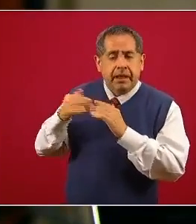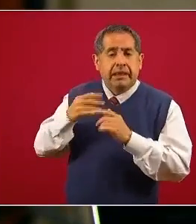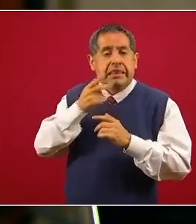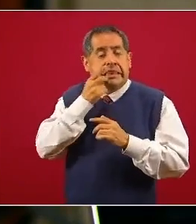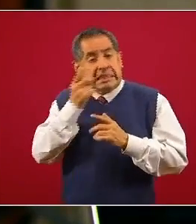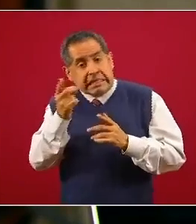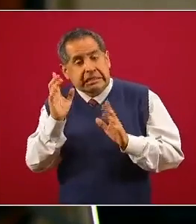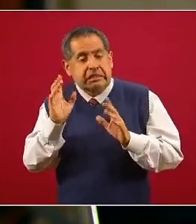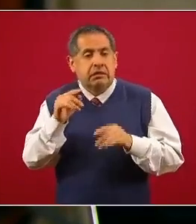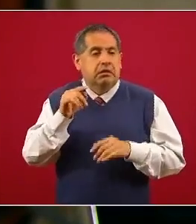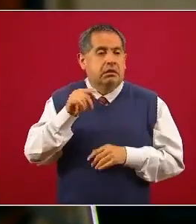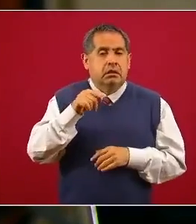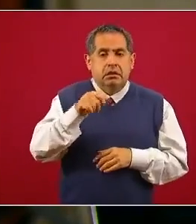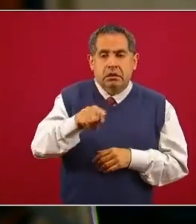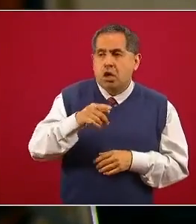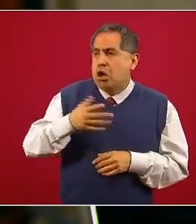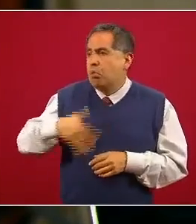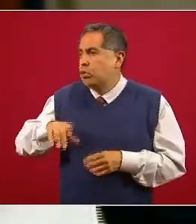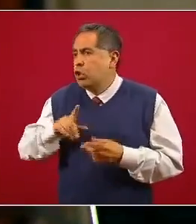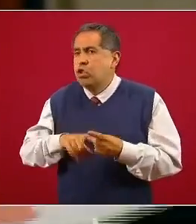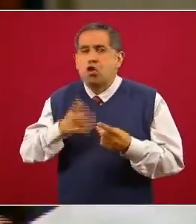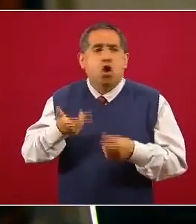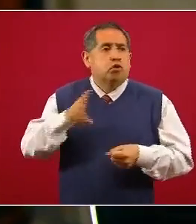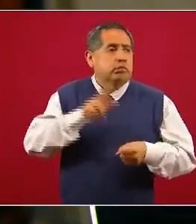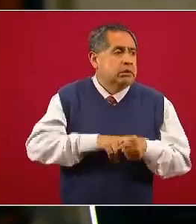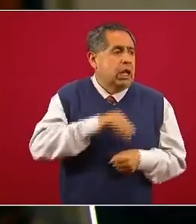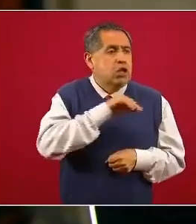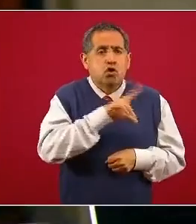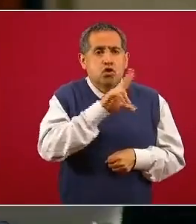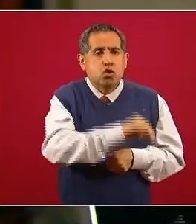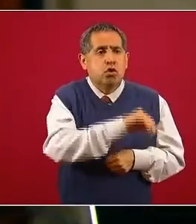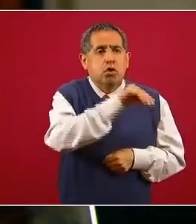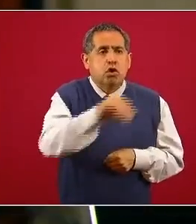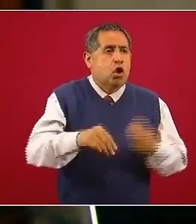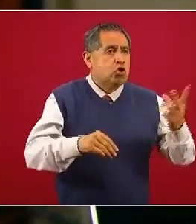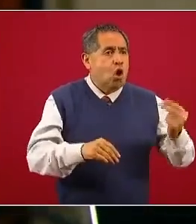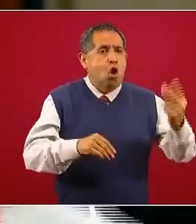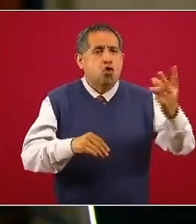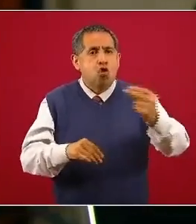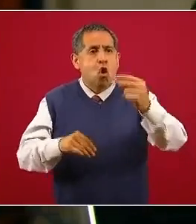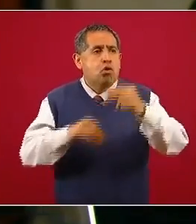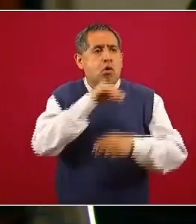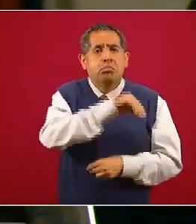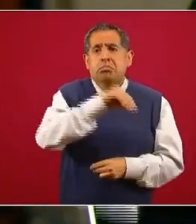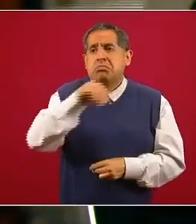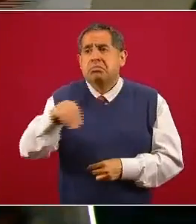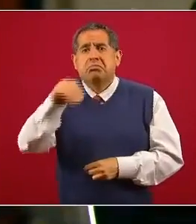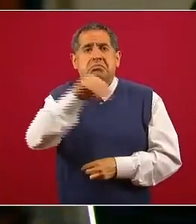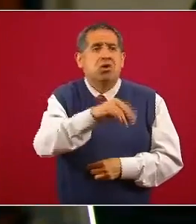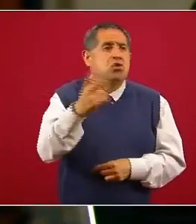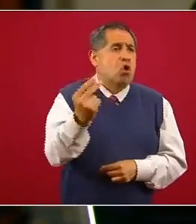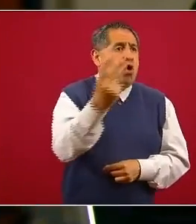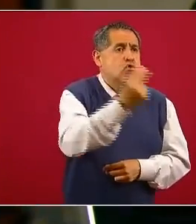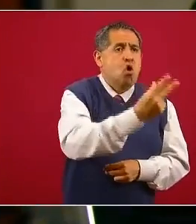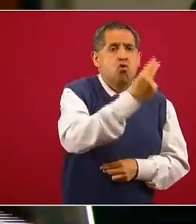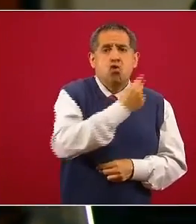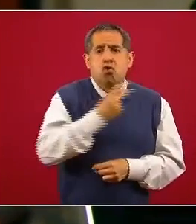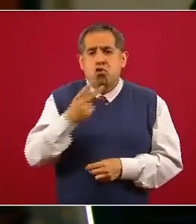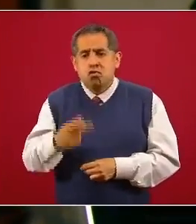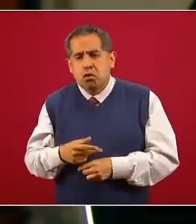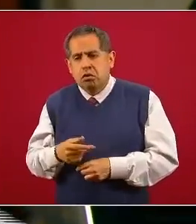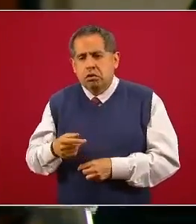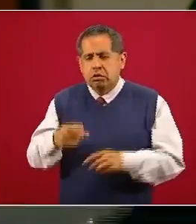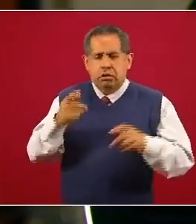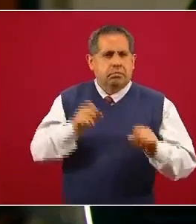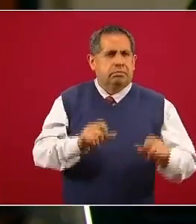decía que estaba buscando de un hospital a otro, a otro, a otro, y no encontraba. Y luego veníamos aquí y